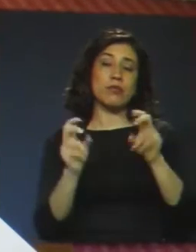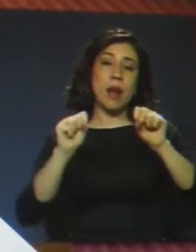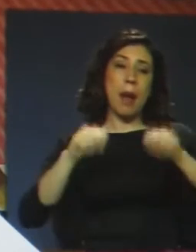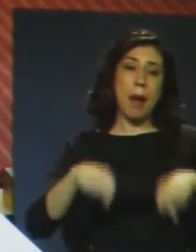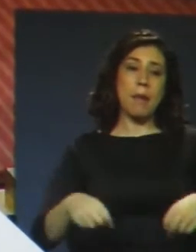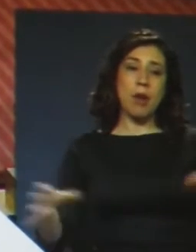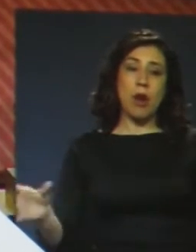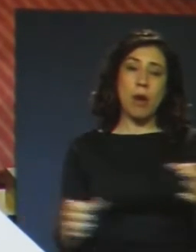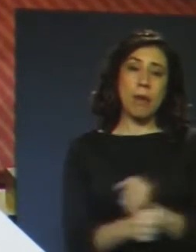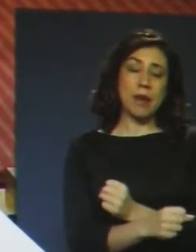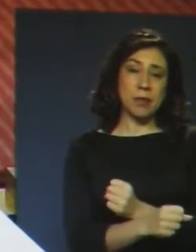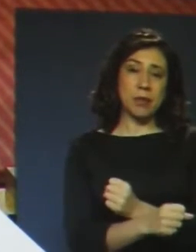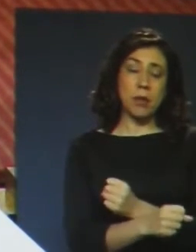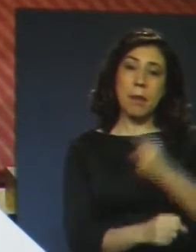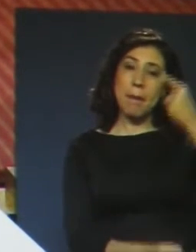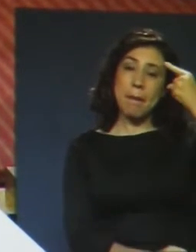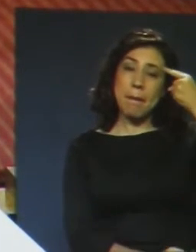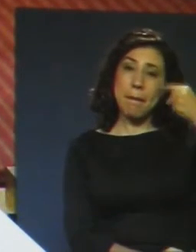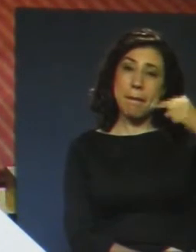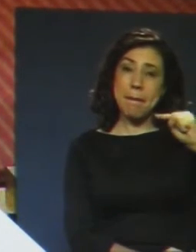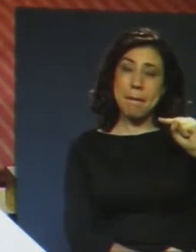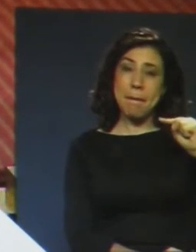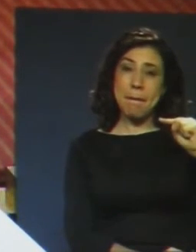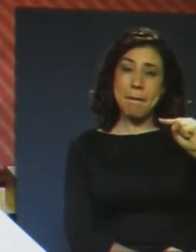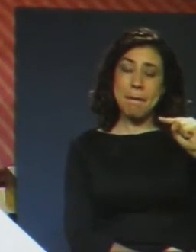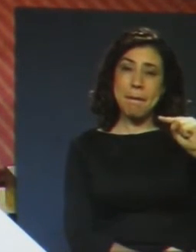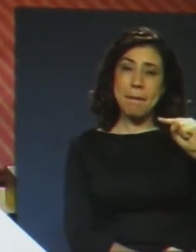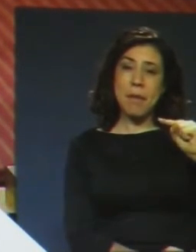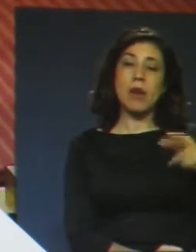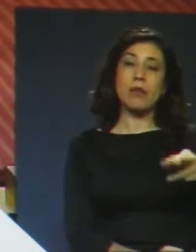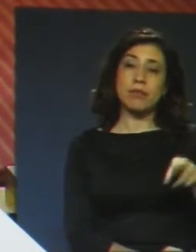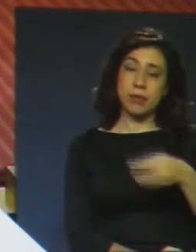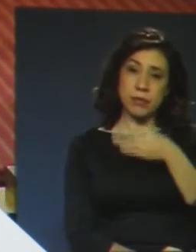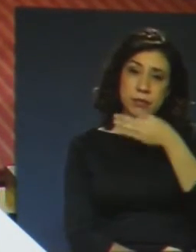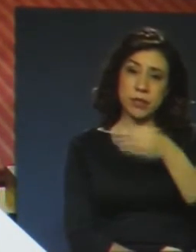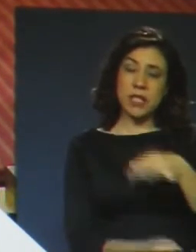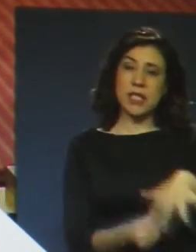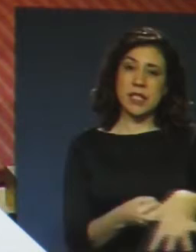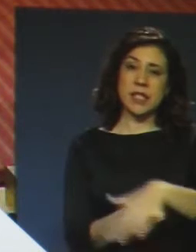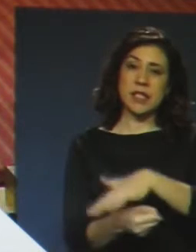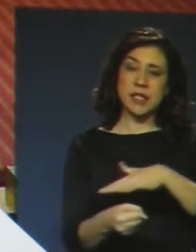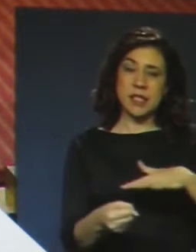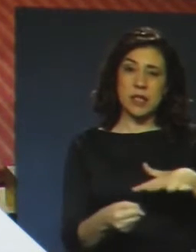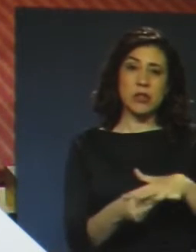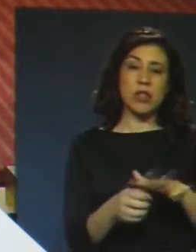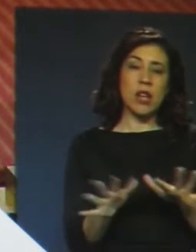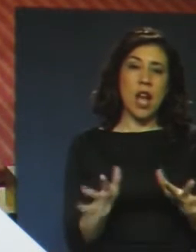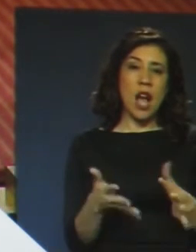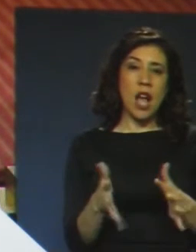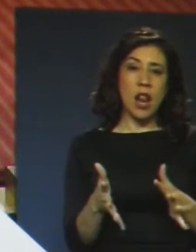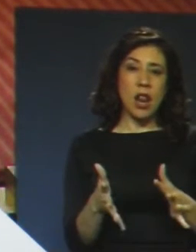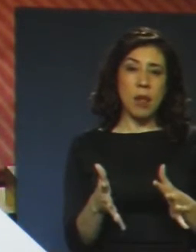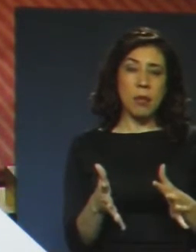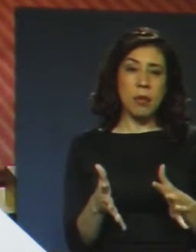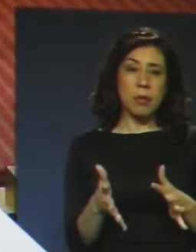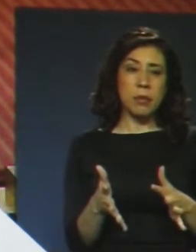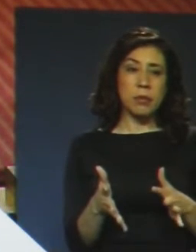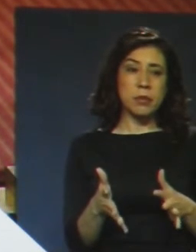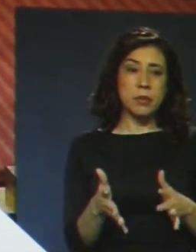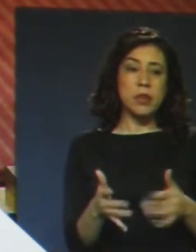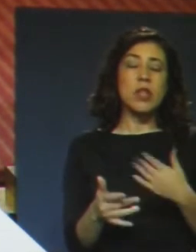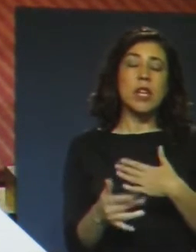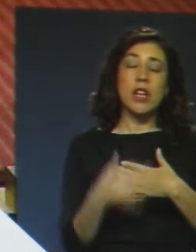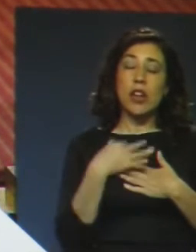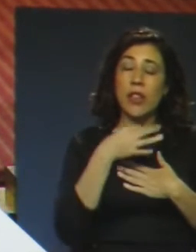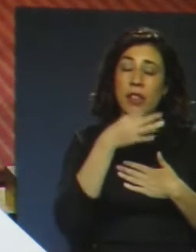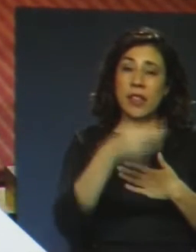a la brevedad. Sin embargo, y aludiendo una vez más a una situación en la que quizás es recurrente, quiero